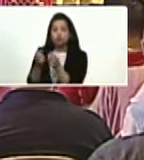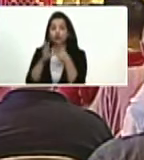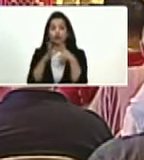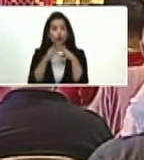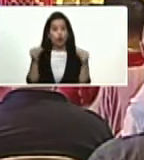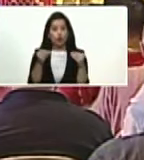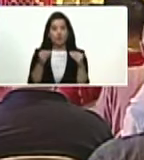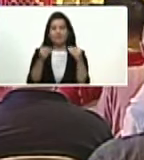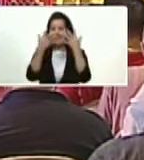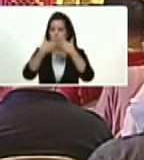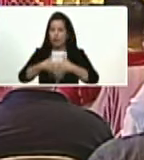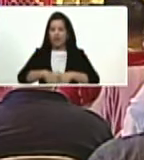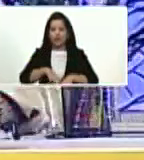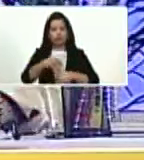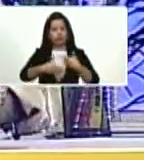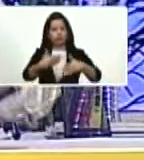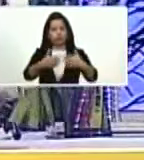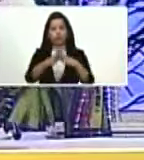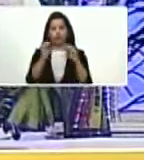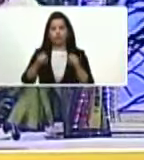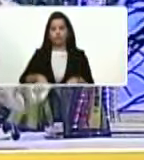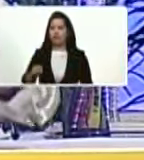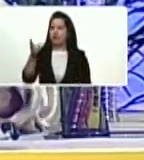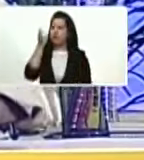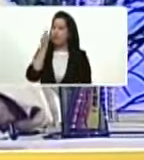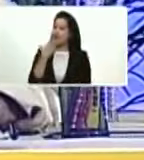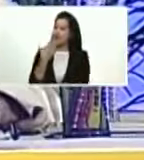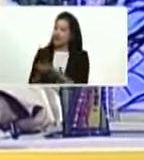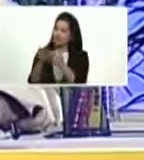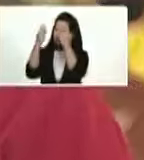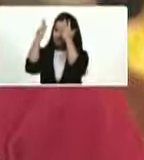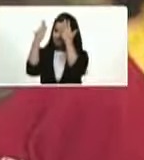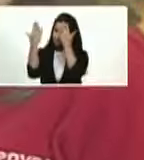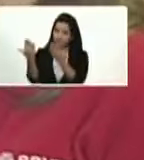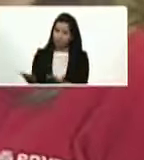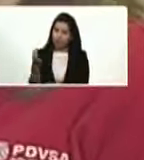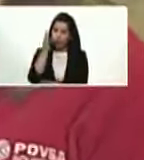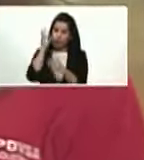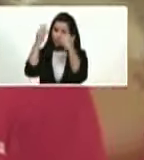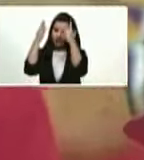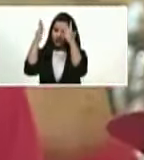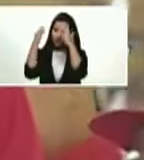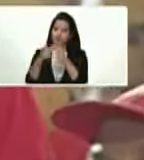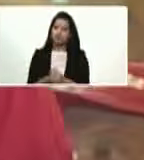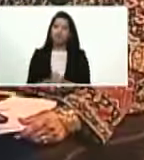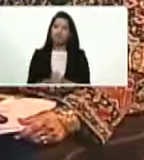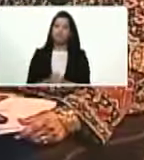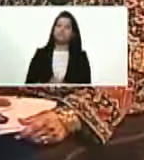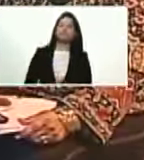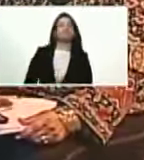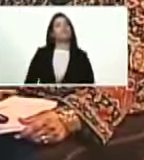tiempo. Bueno, Belén, muchas gracias. Otro aplauso gracias. Para Belén. Vamos a darle la palabra